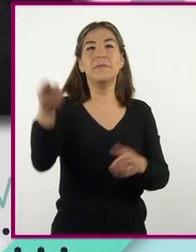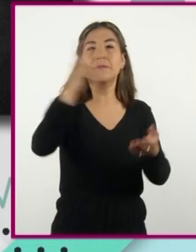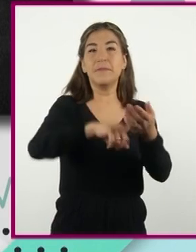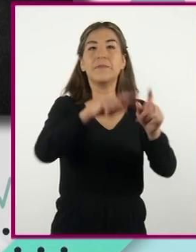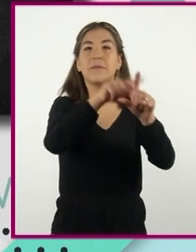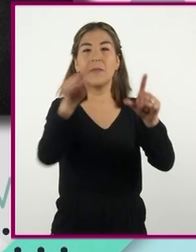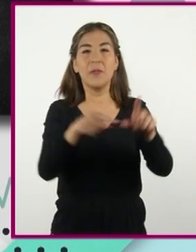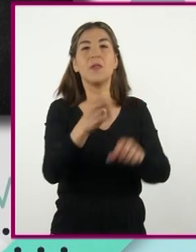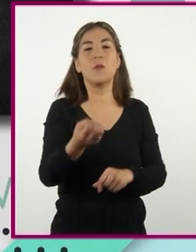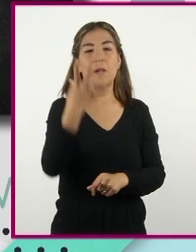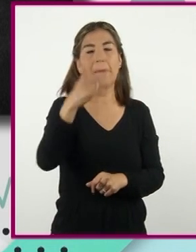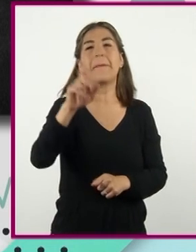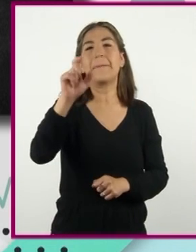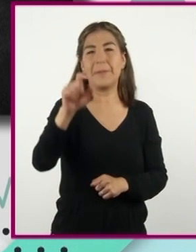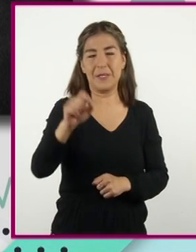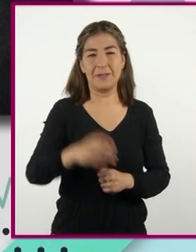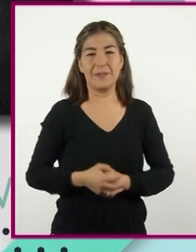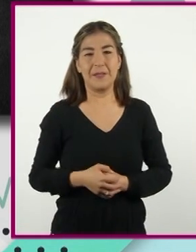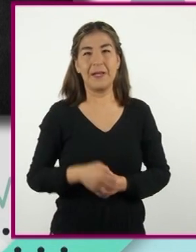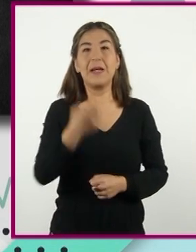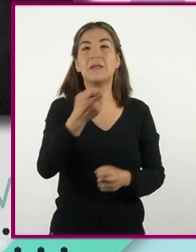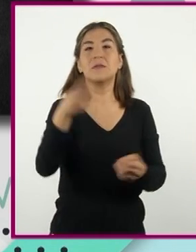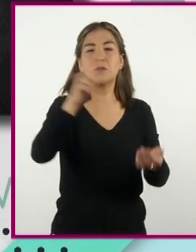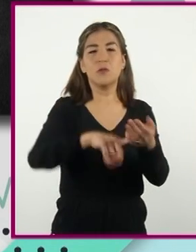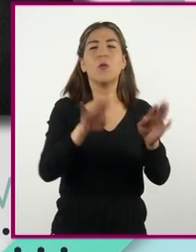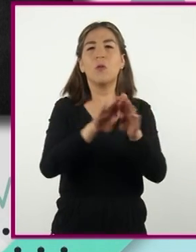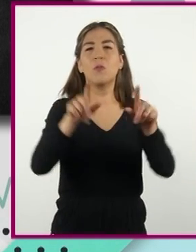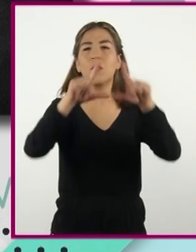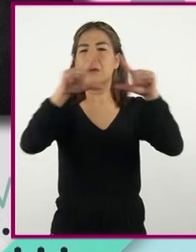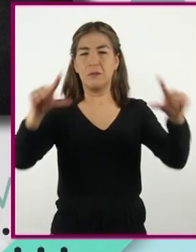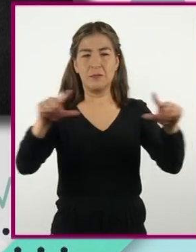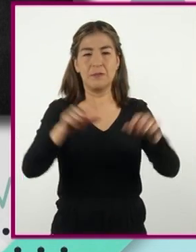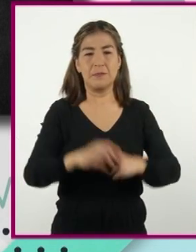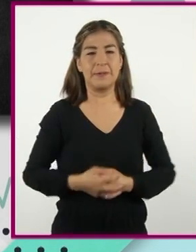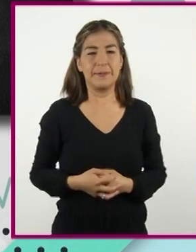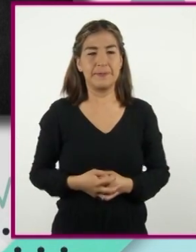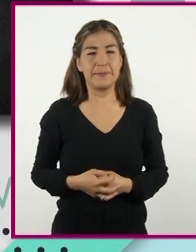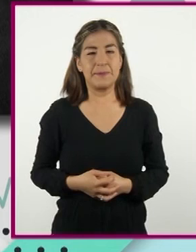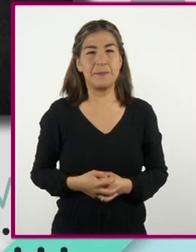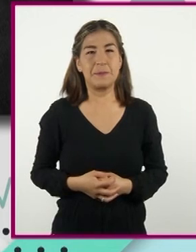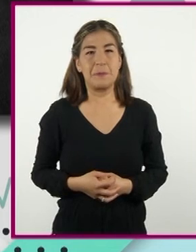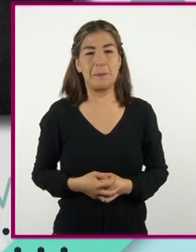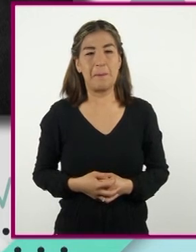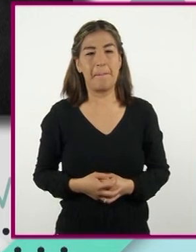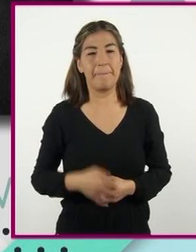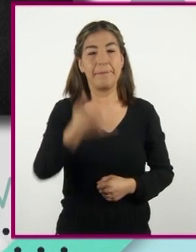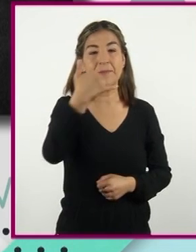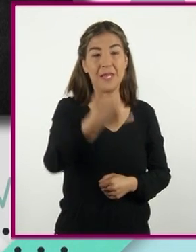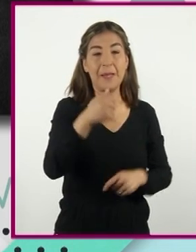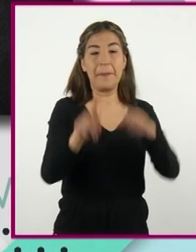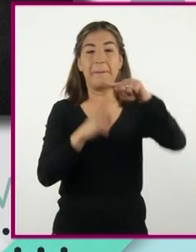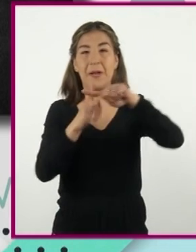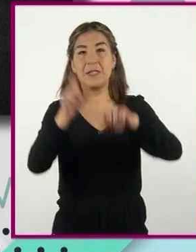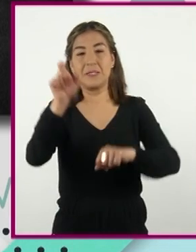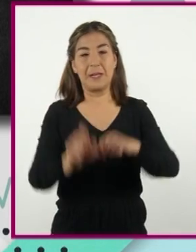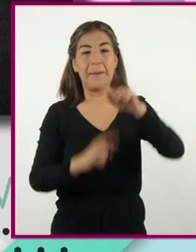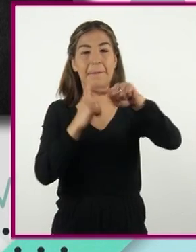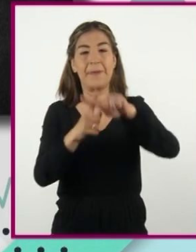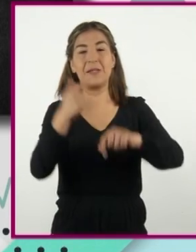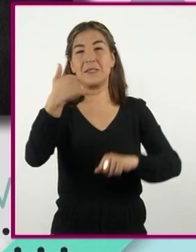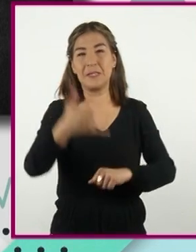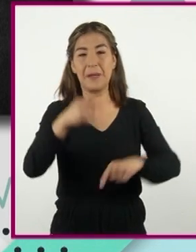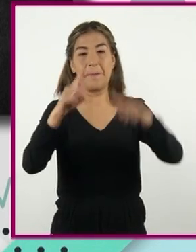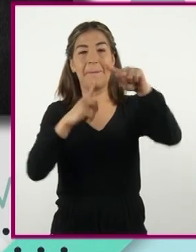20. Por lo que el área del trapecio quedaría expresada así: y más x más y más